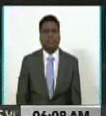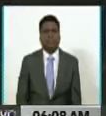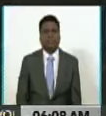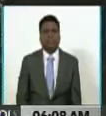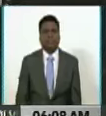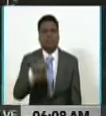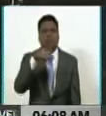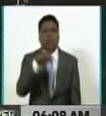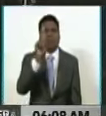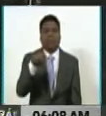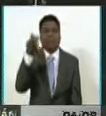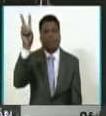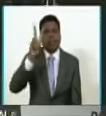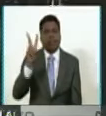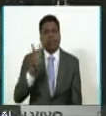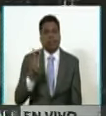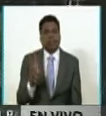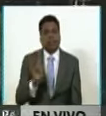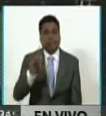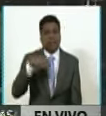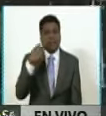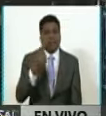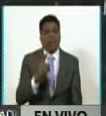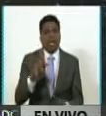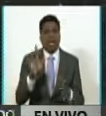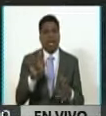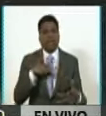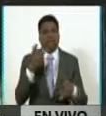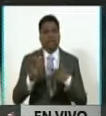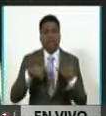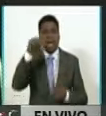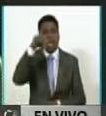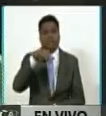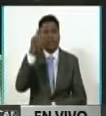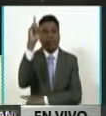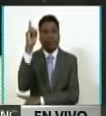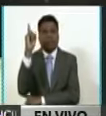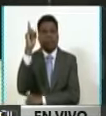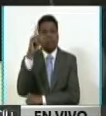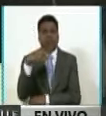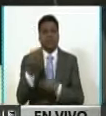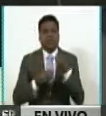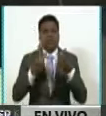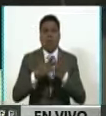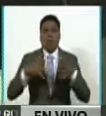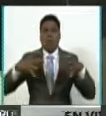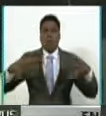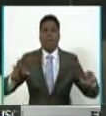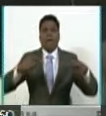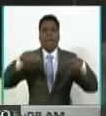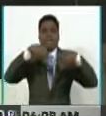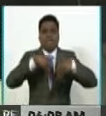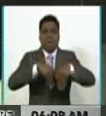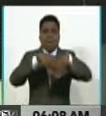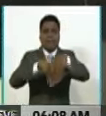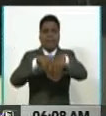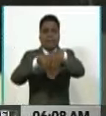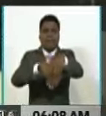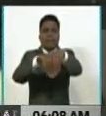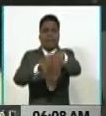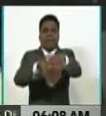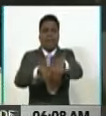Hoy también en nuestro país, luego de este acto en el Panteón Nacional, se va a realizar un gran desfile cívico-militar para honrar